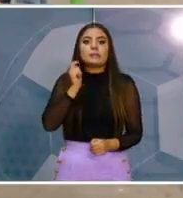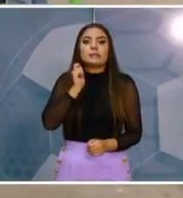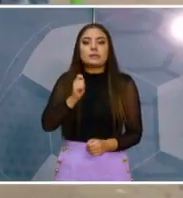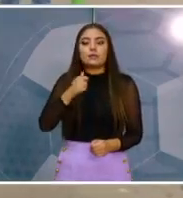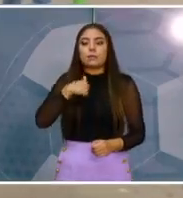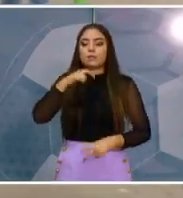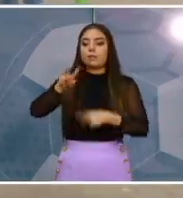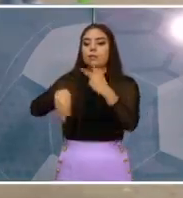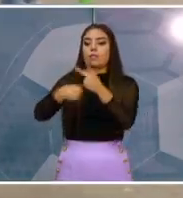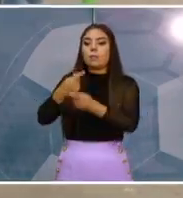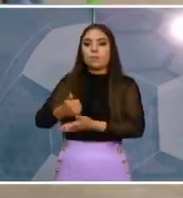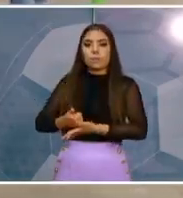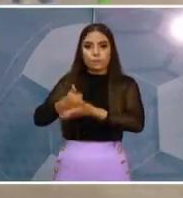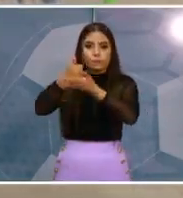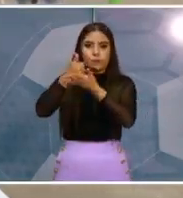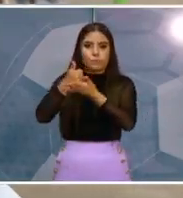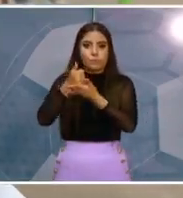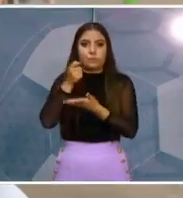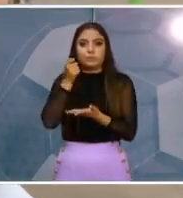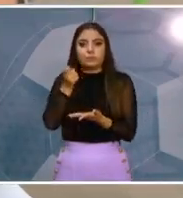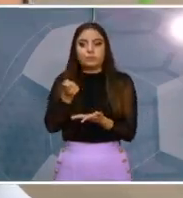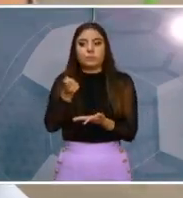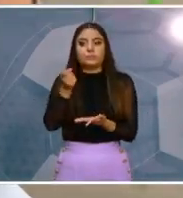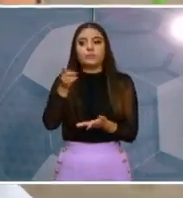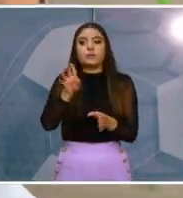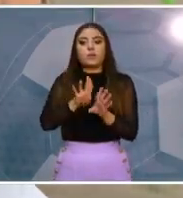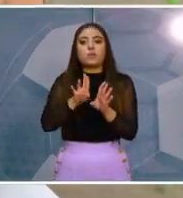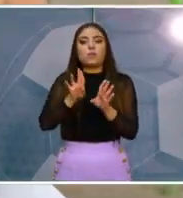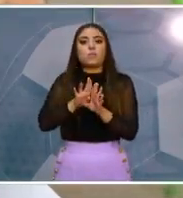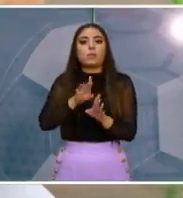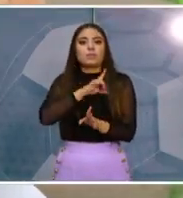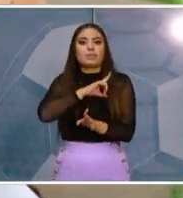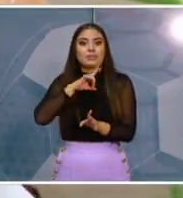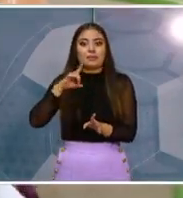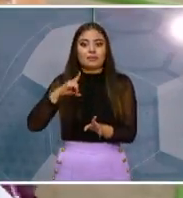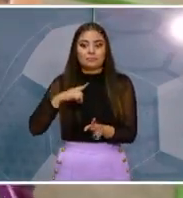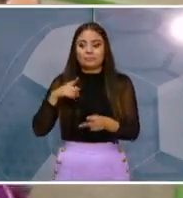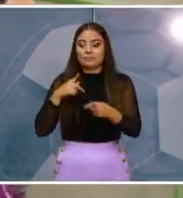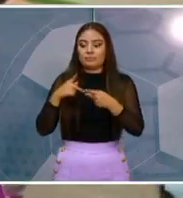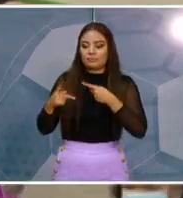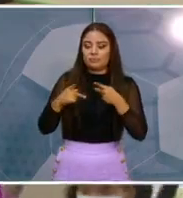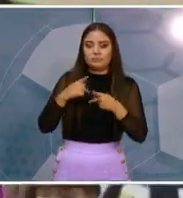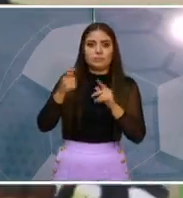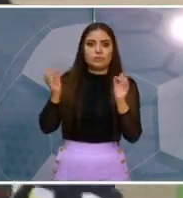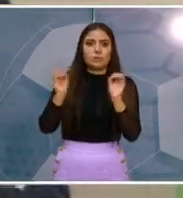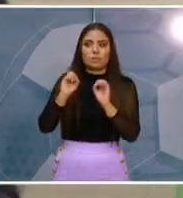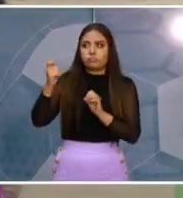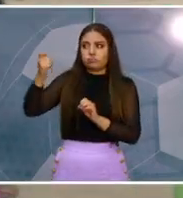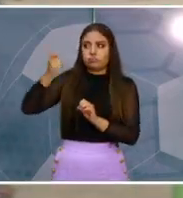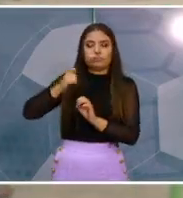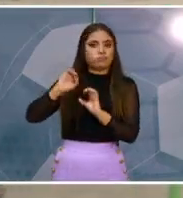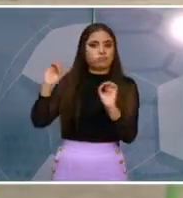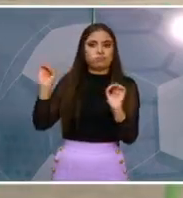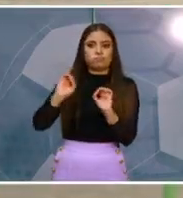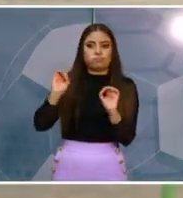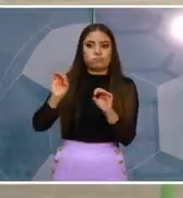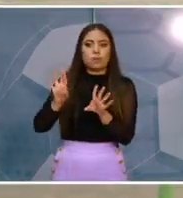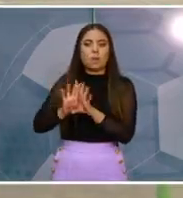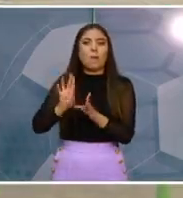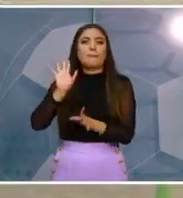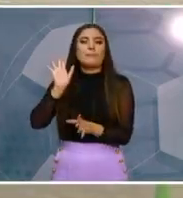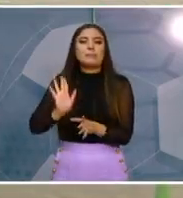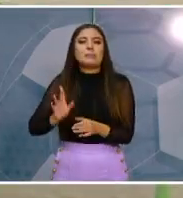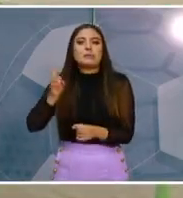social es un servicio social en el cual se da una beca simbólica, la cual no cubre ni siquiera